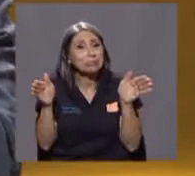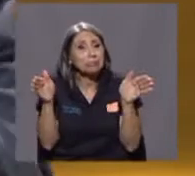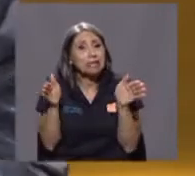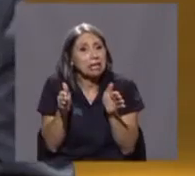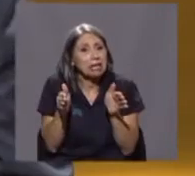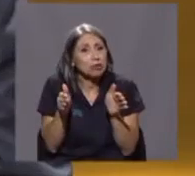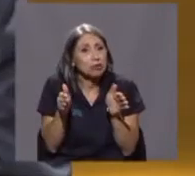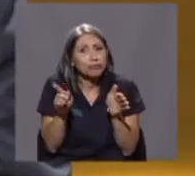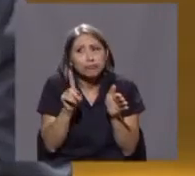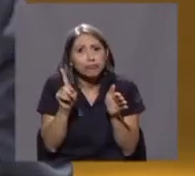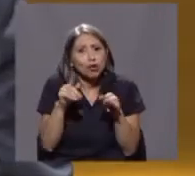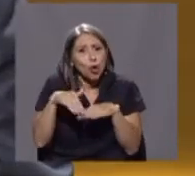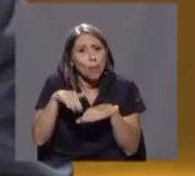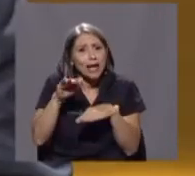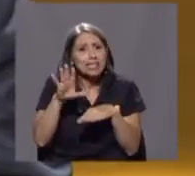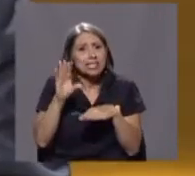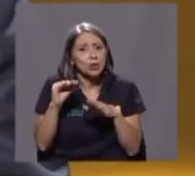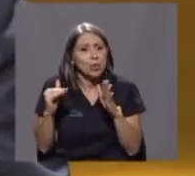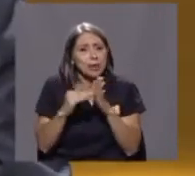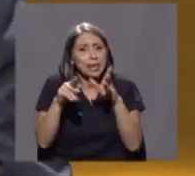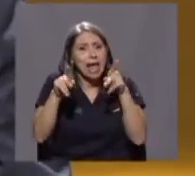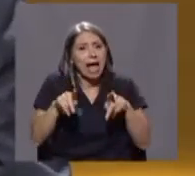habitantes. Entonces,